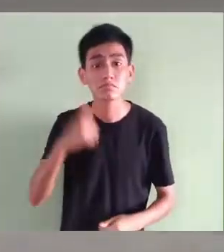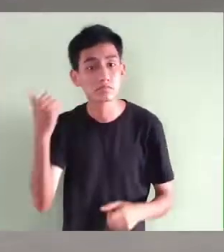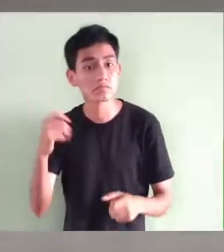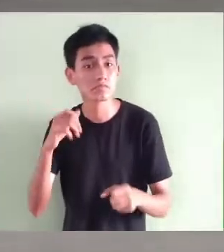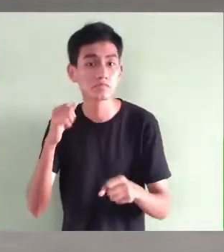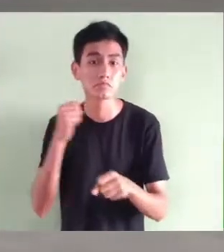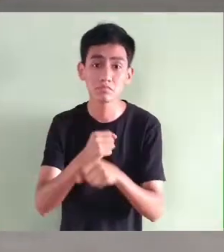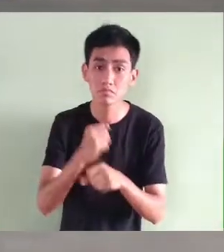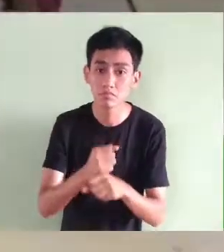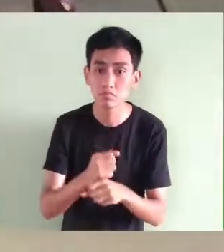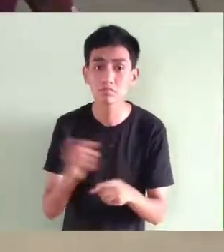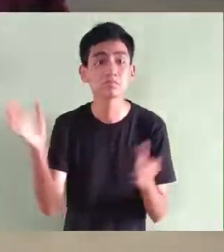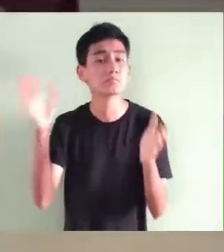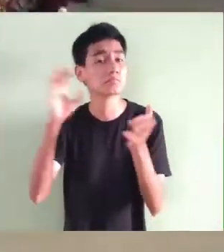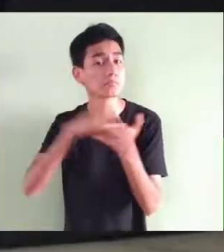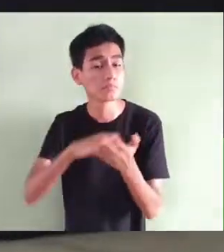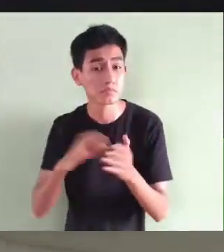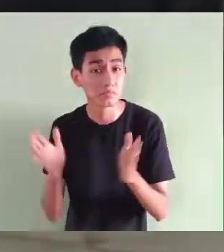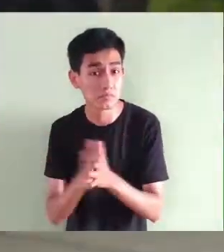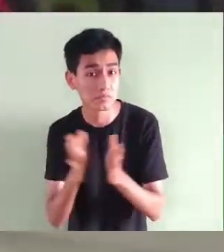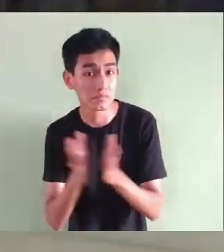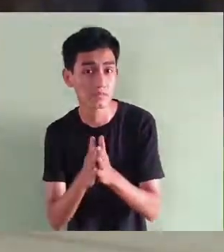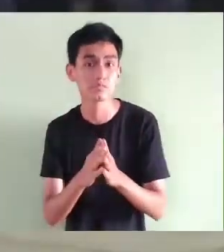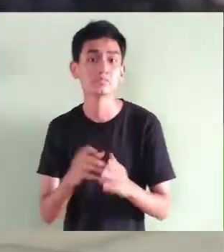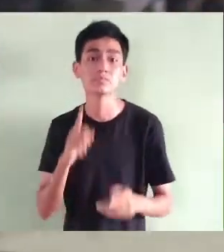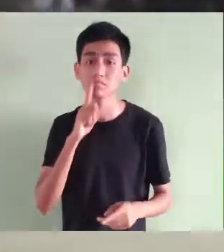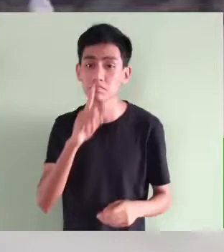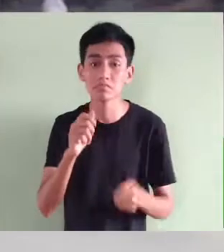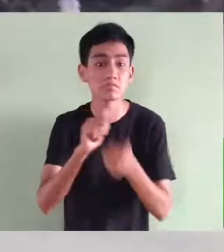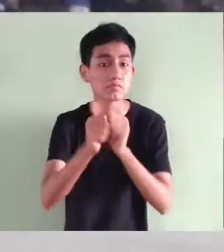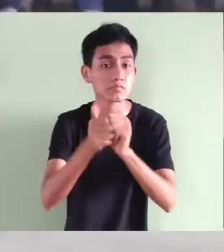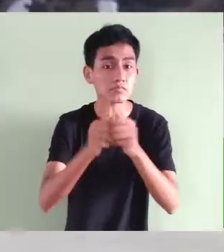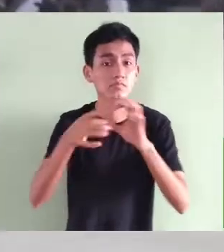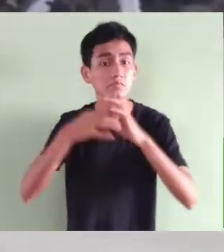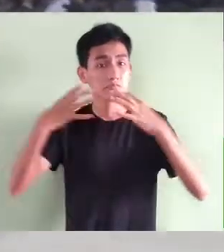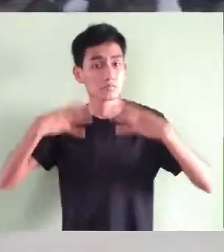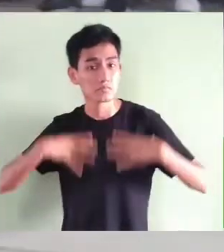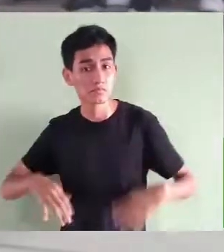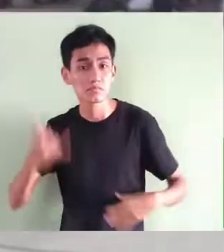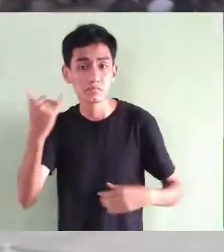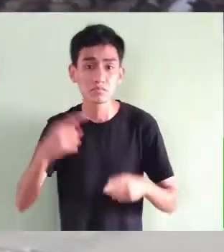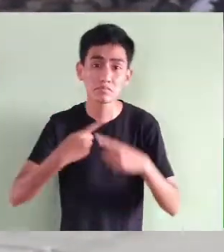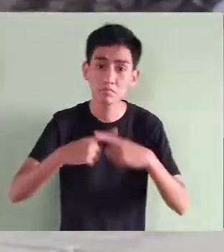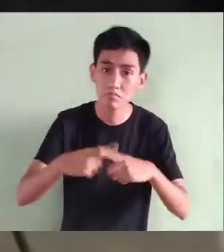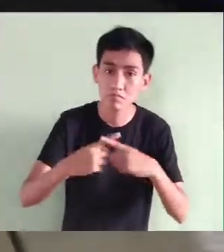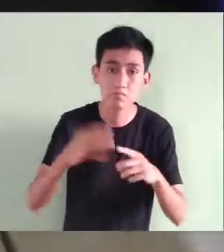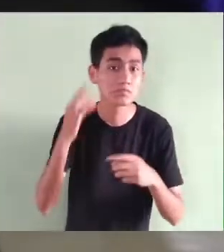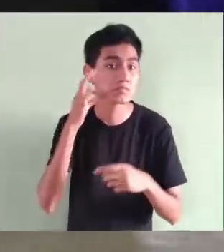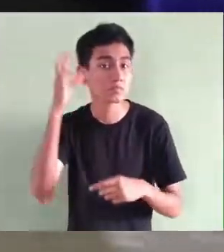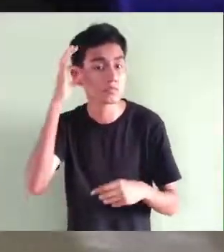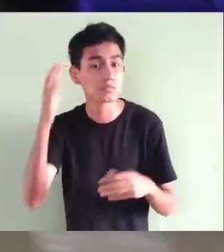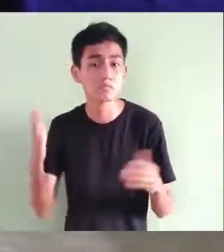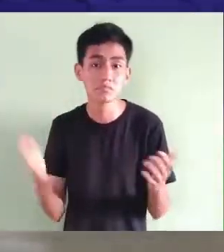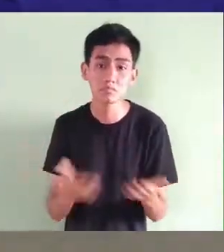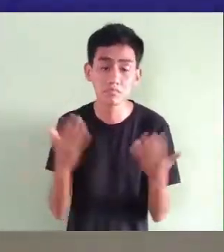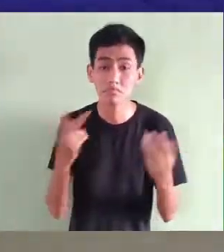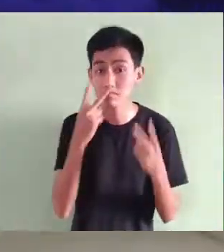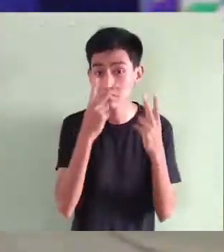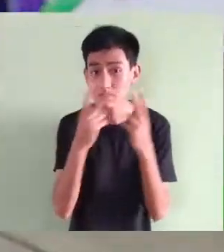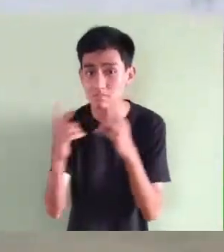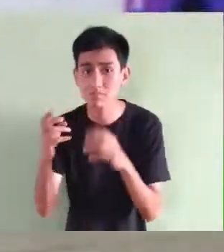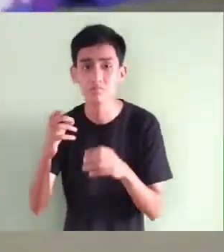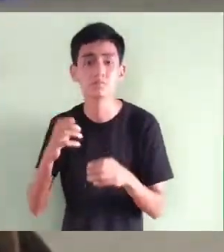las actividades más aplaudidas por los presentes fue el concurso de moda y bisutería Shipiba, donde se apreció la creatividad